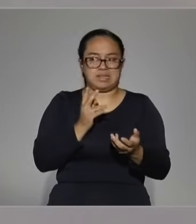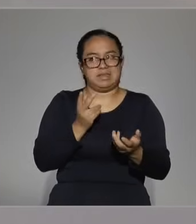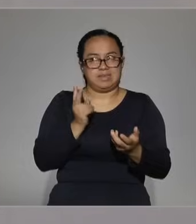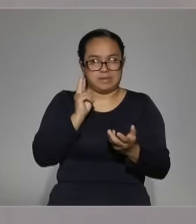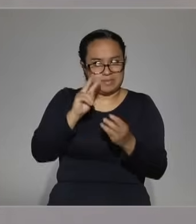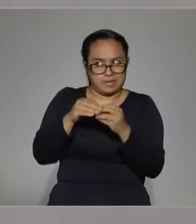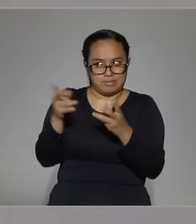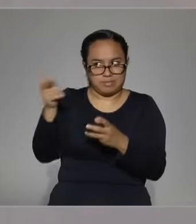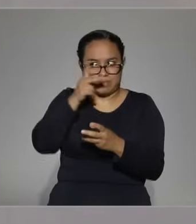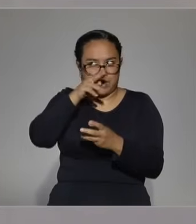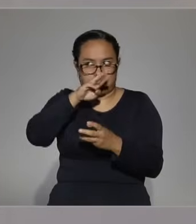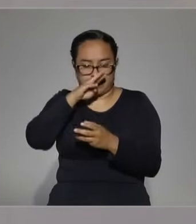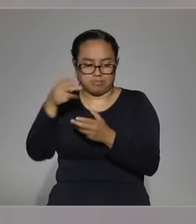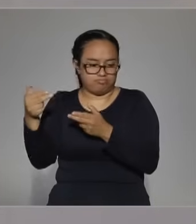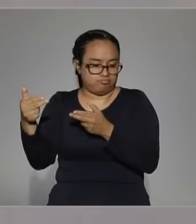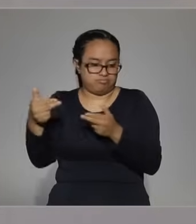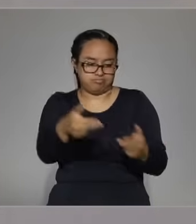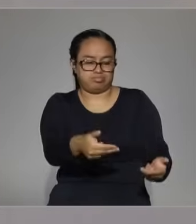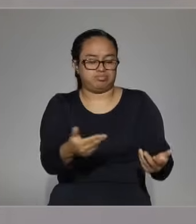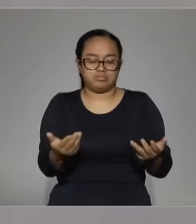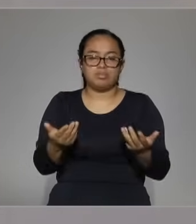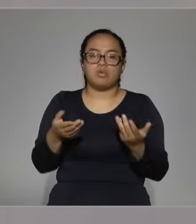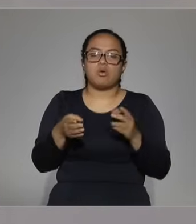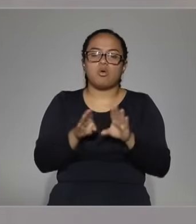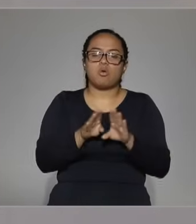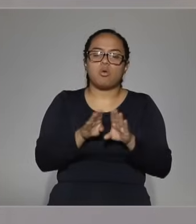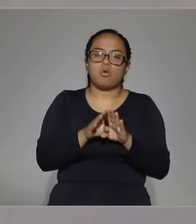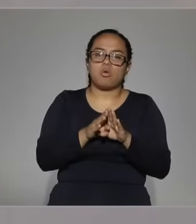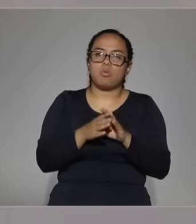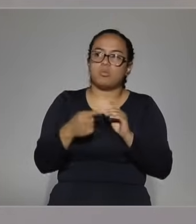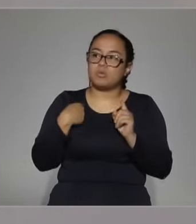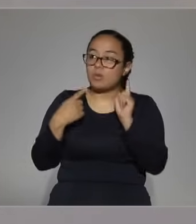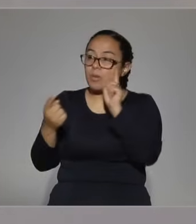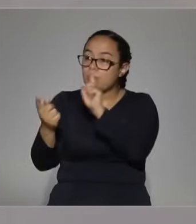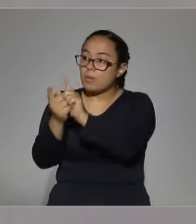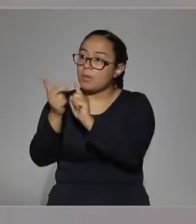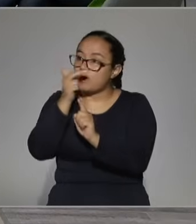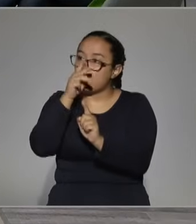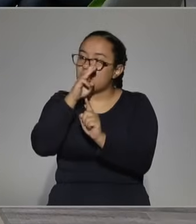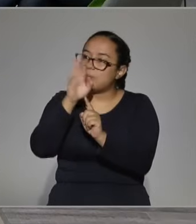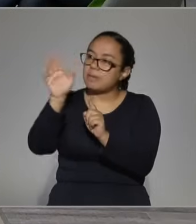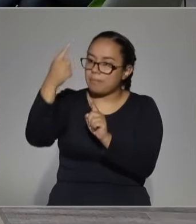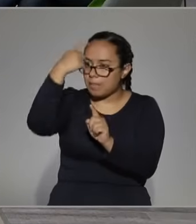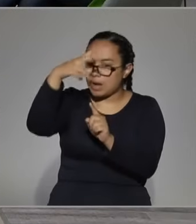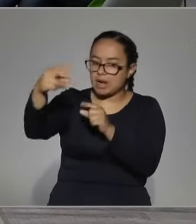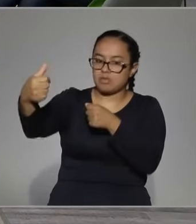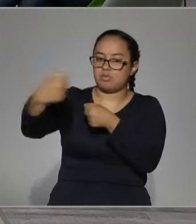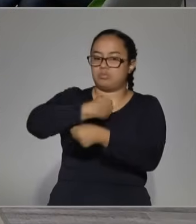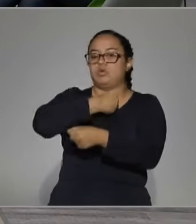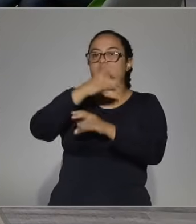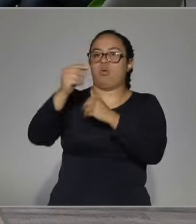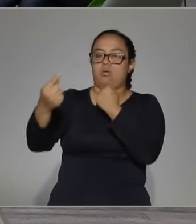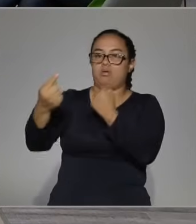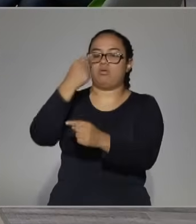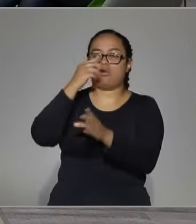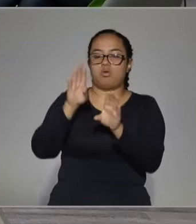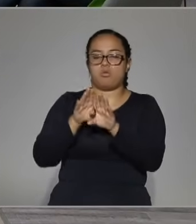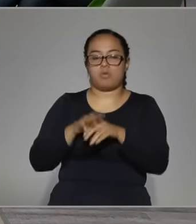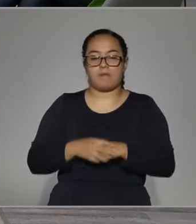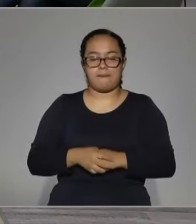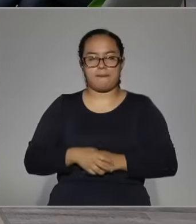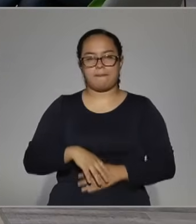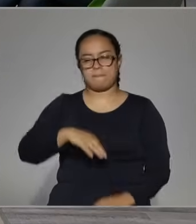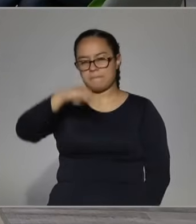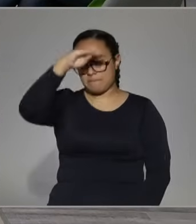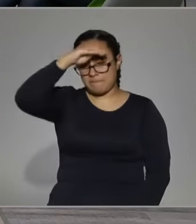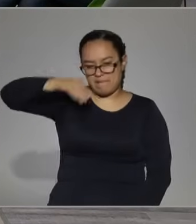heredado. ¿Cómo pueden acercarse a los padres sin ser agredidos para tratar este tema? Y pensamos en